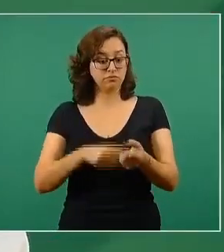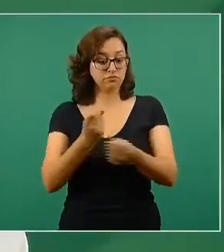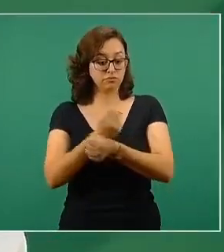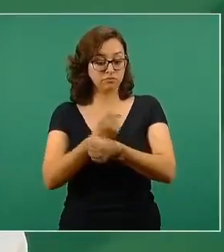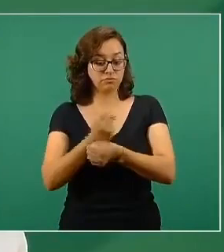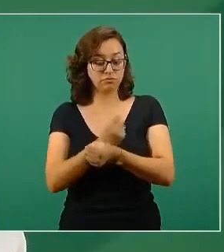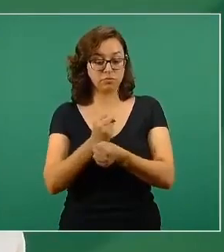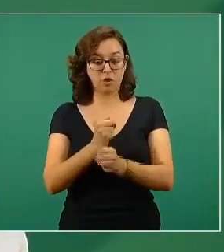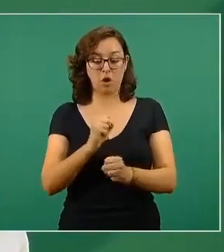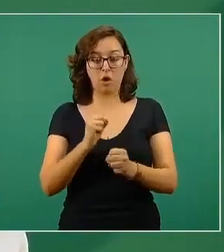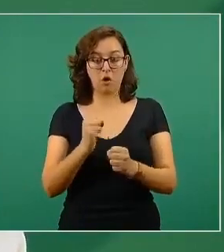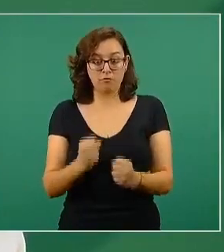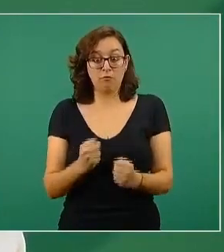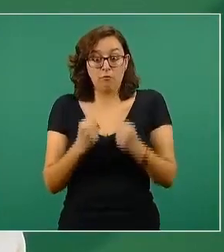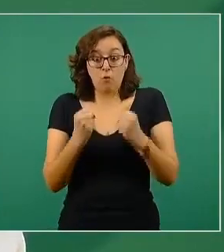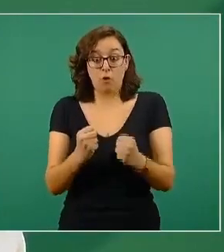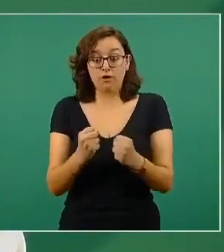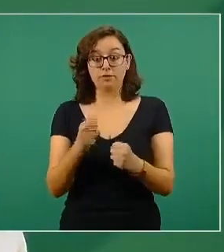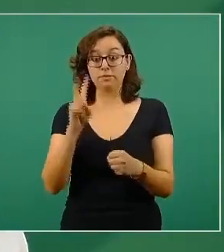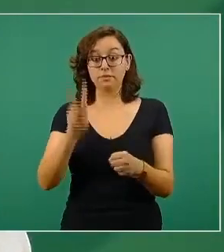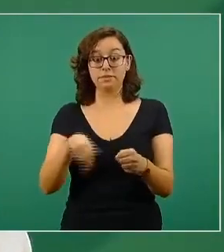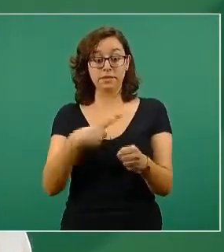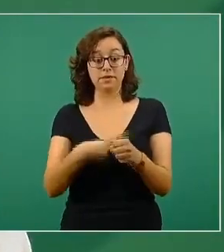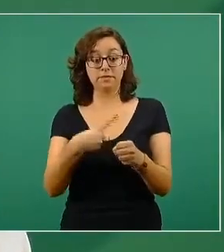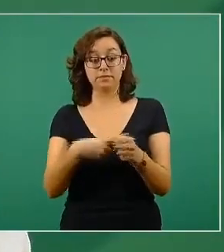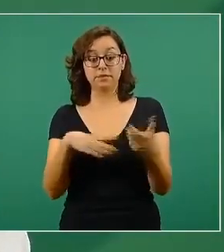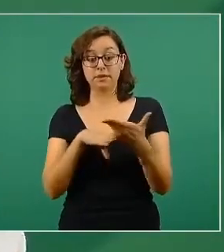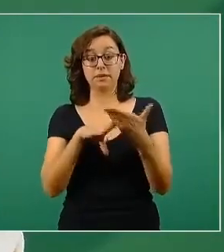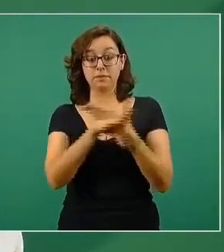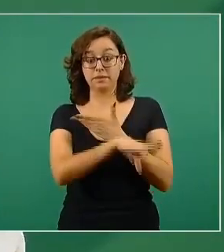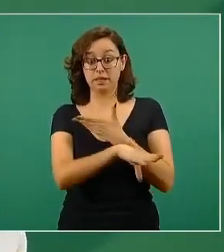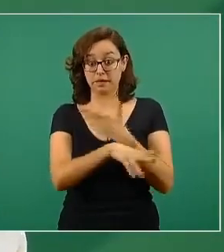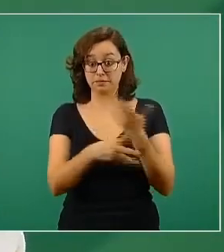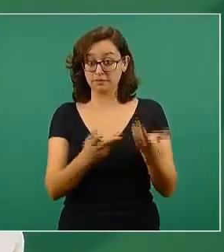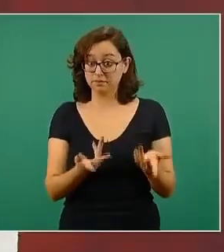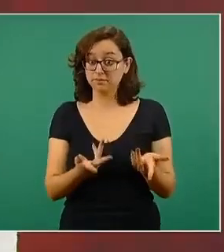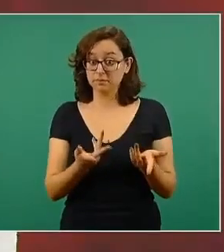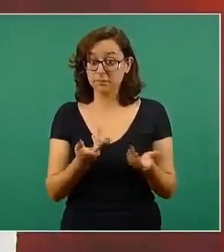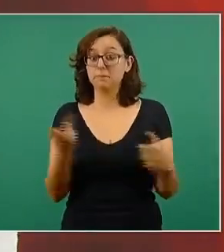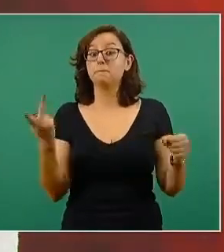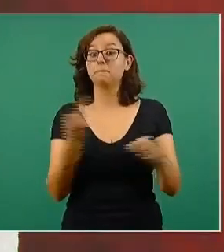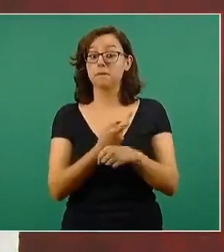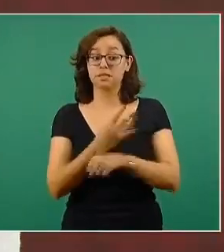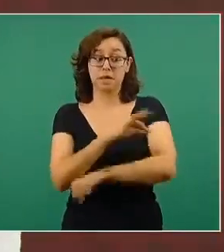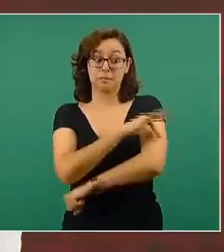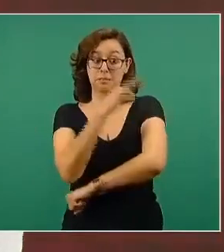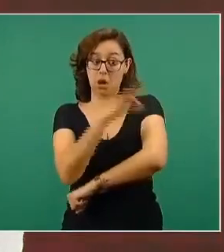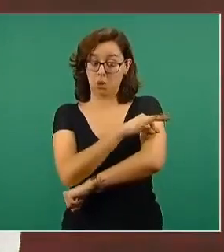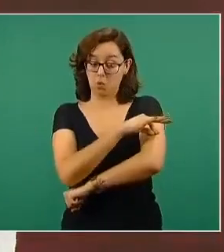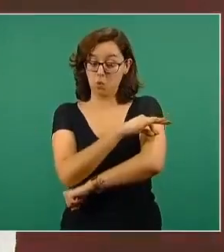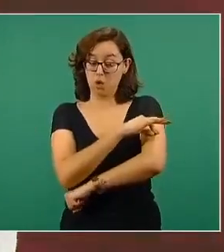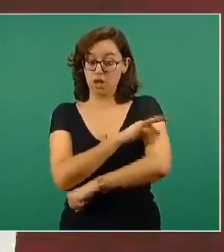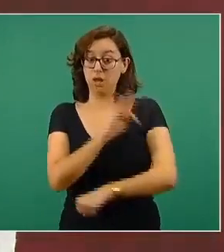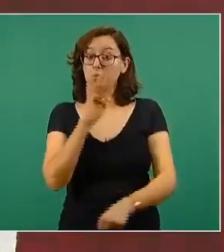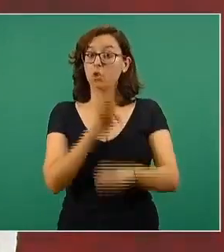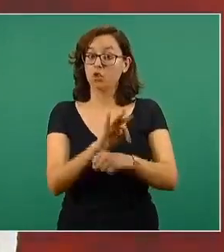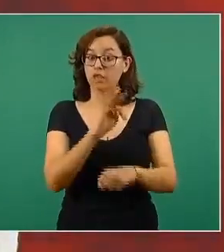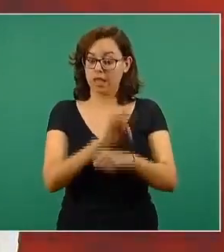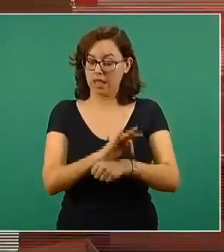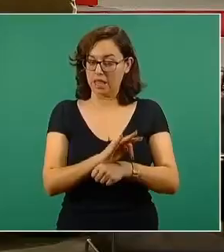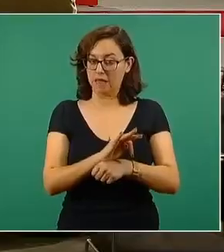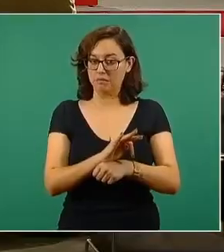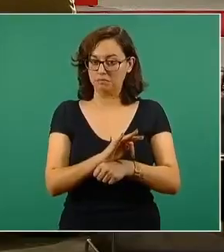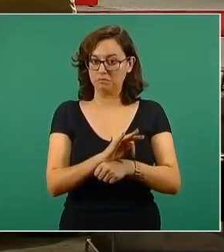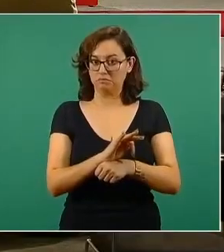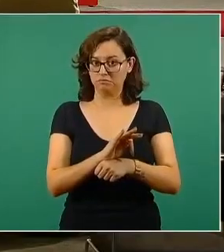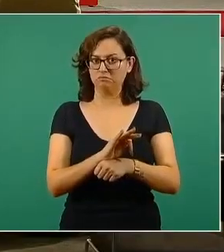las vacunas protegen principalmente contra enfermedad grave, pero no necesariamente evitan cualquier intensidad de la enfermedad,